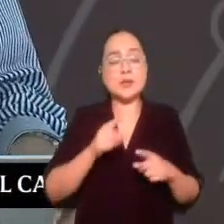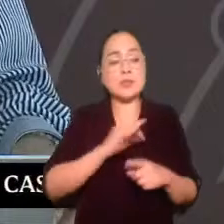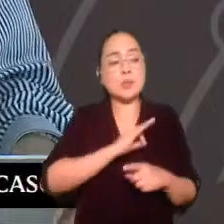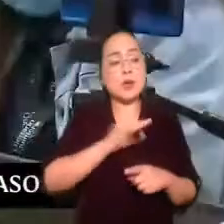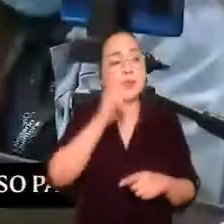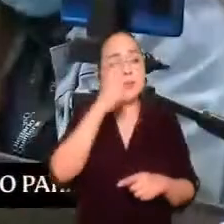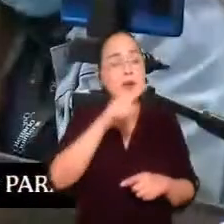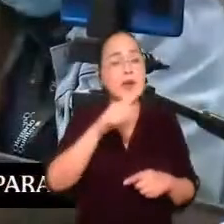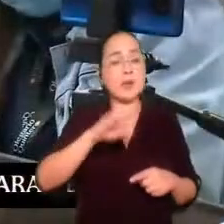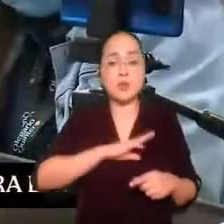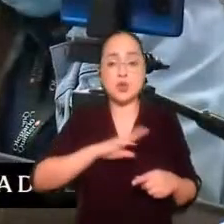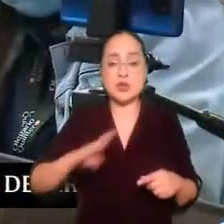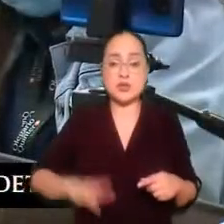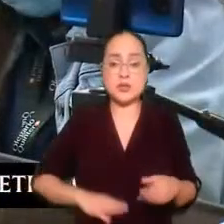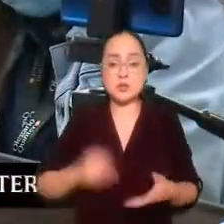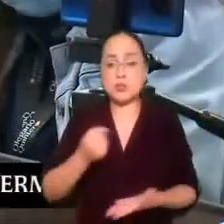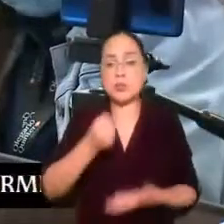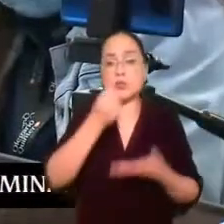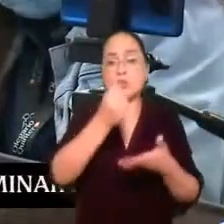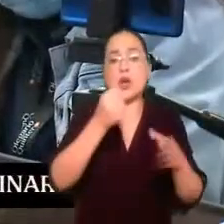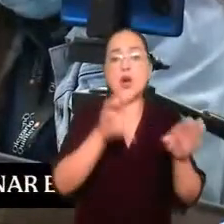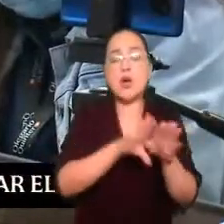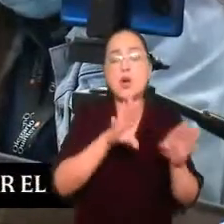los municipios, que no dejen de tener